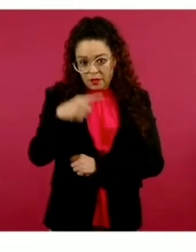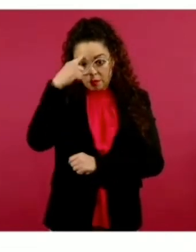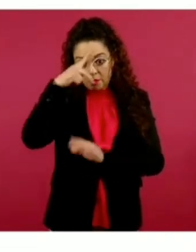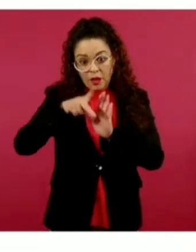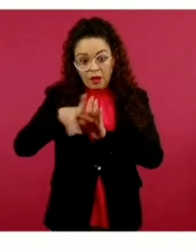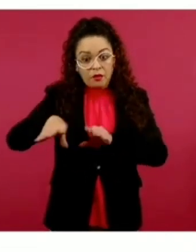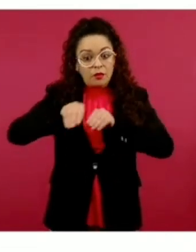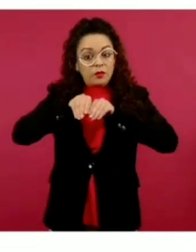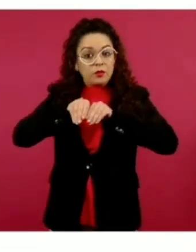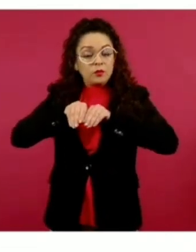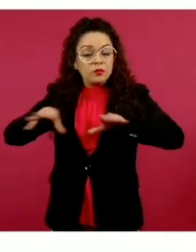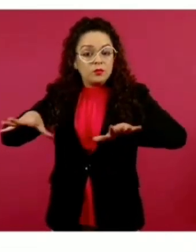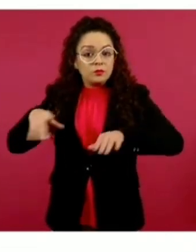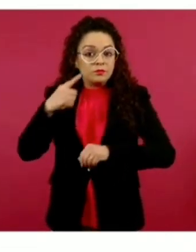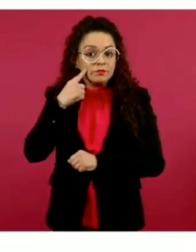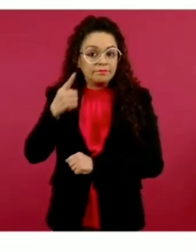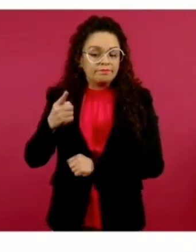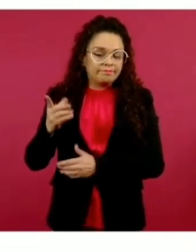Porque